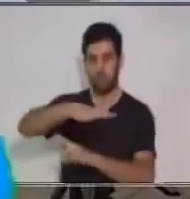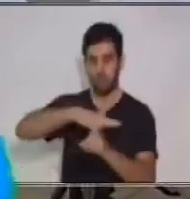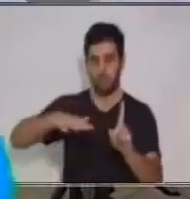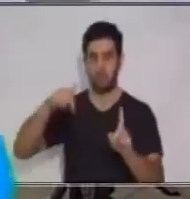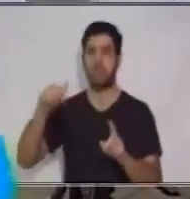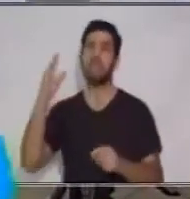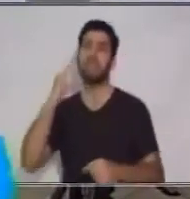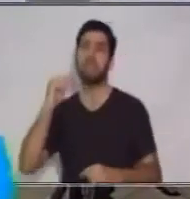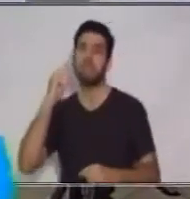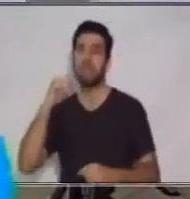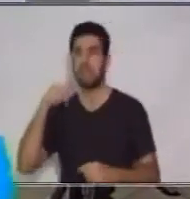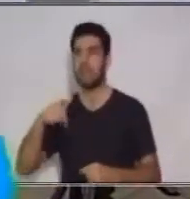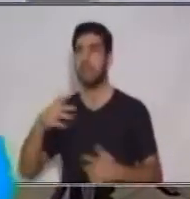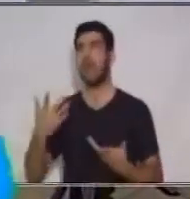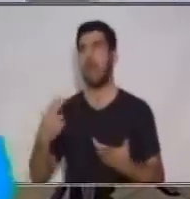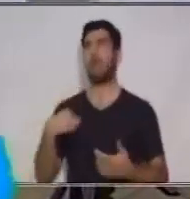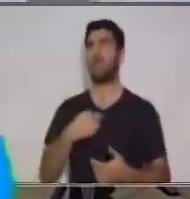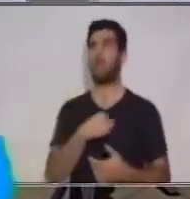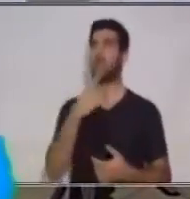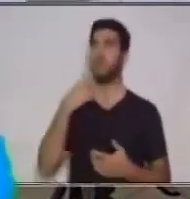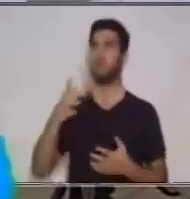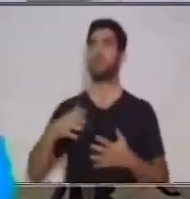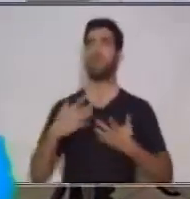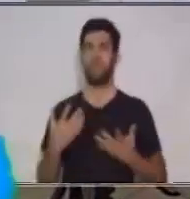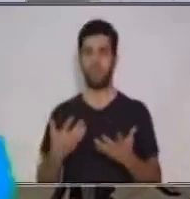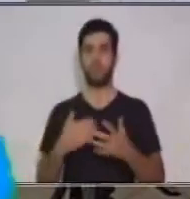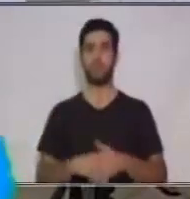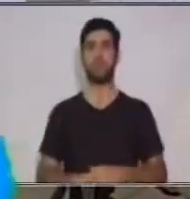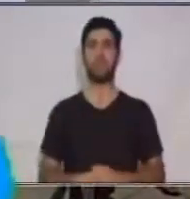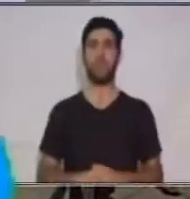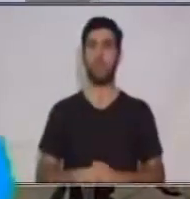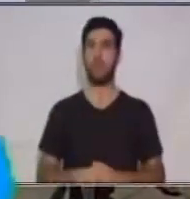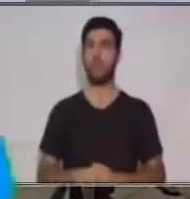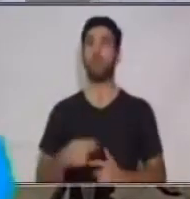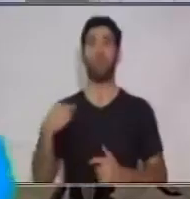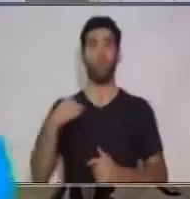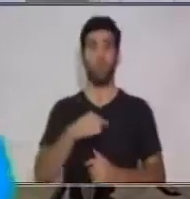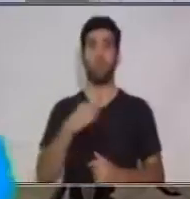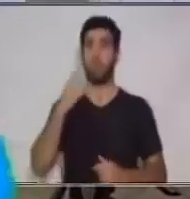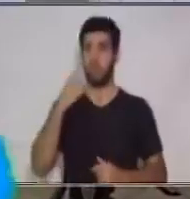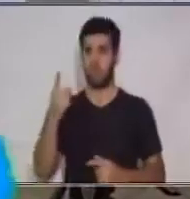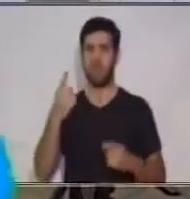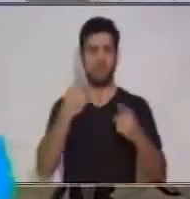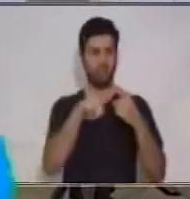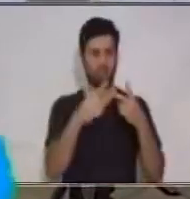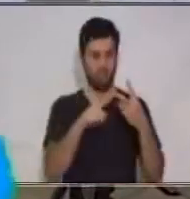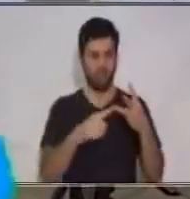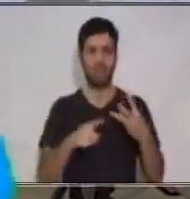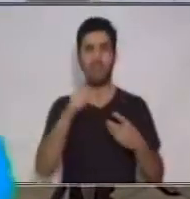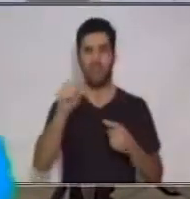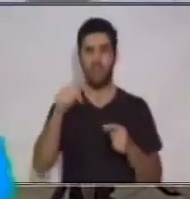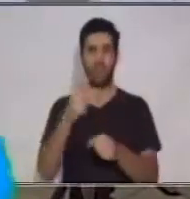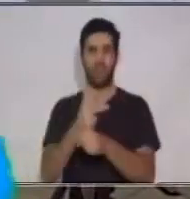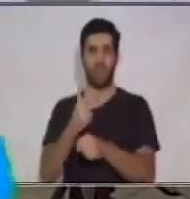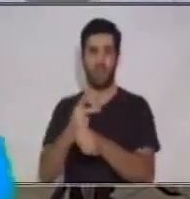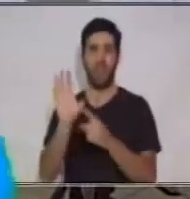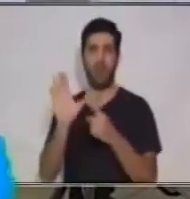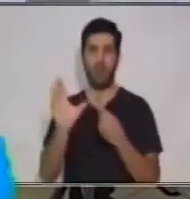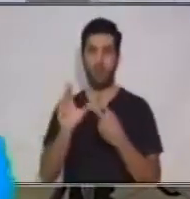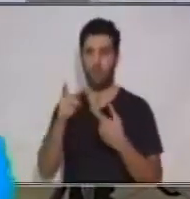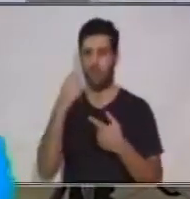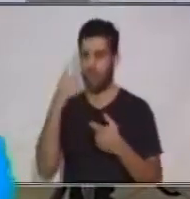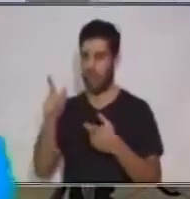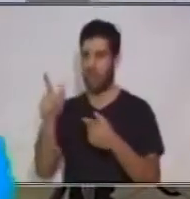nuestras experiencias, podemos decir que hemos visto estampas folclóricas donde se da a